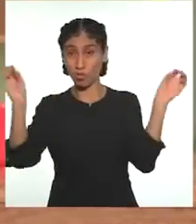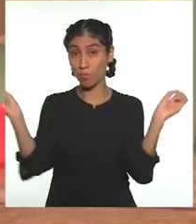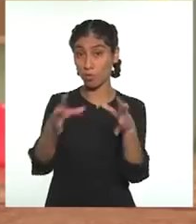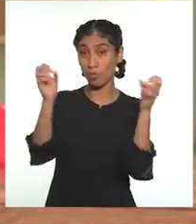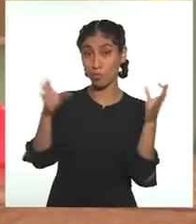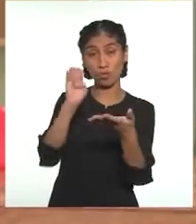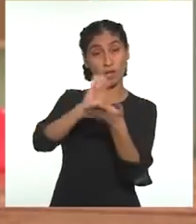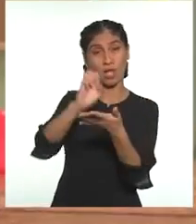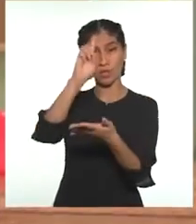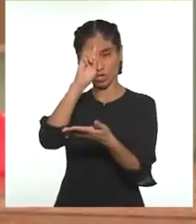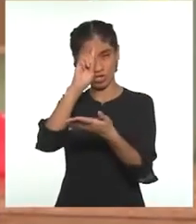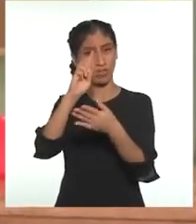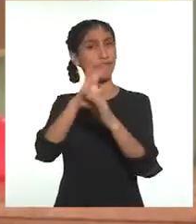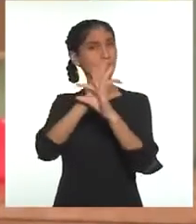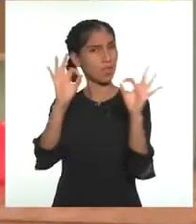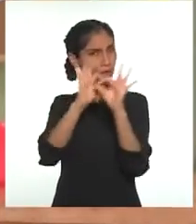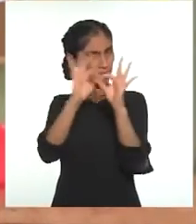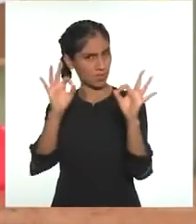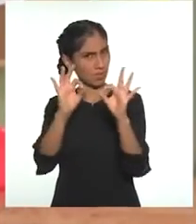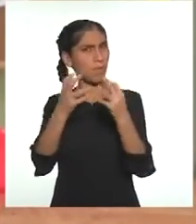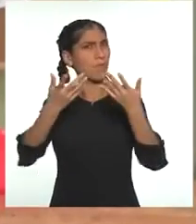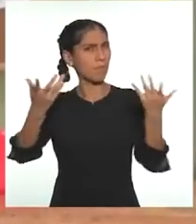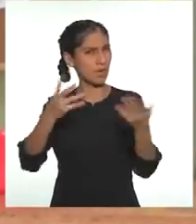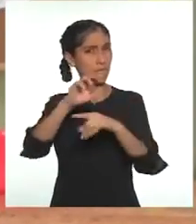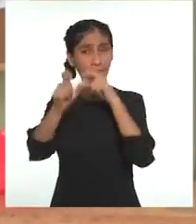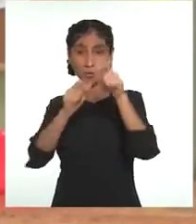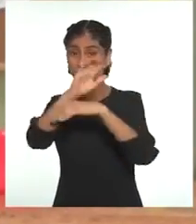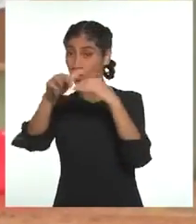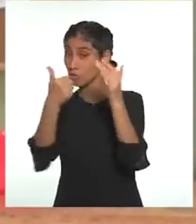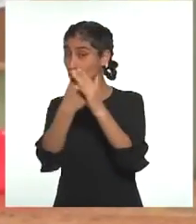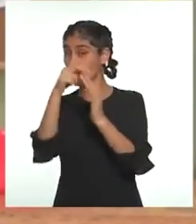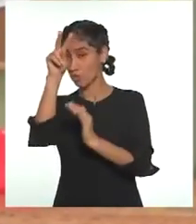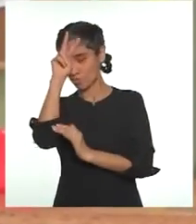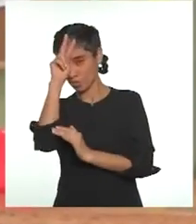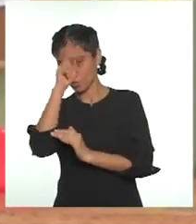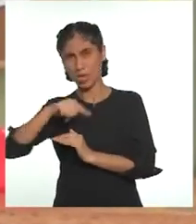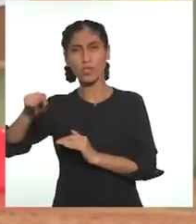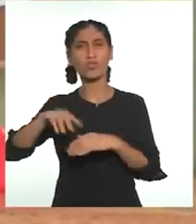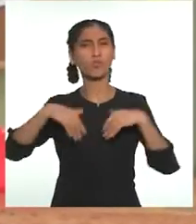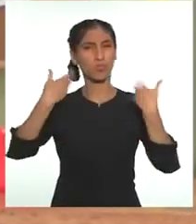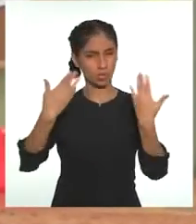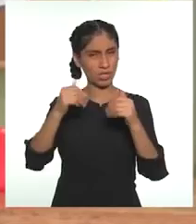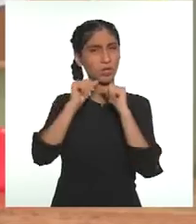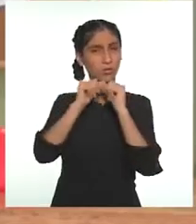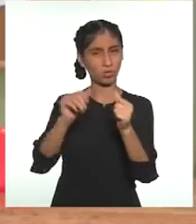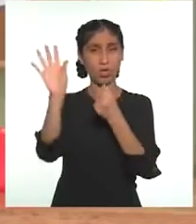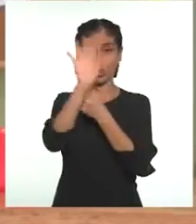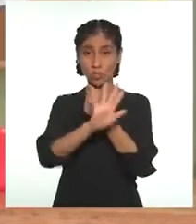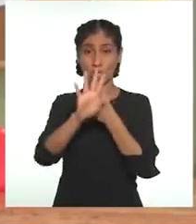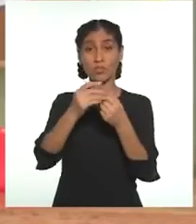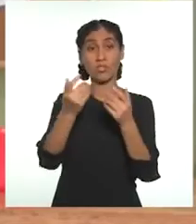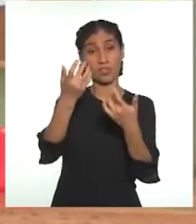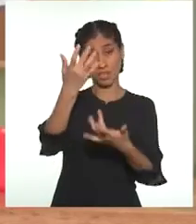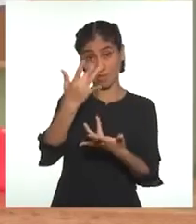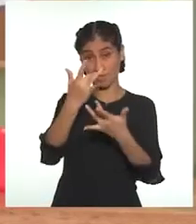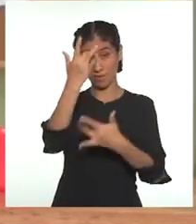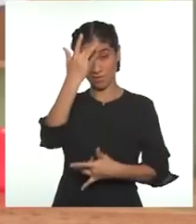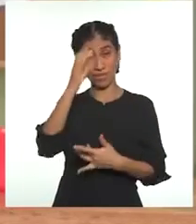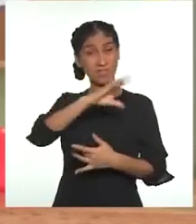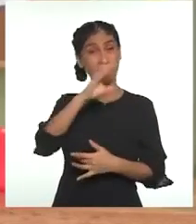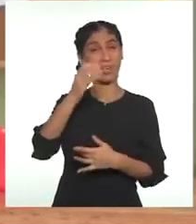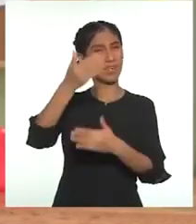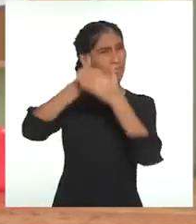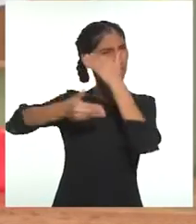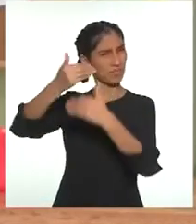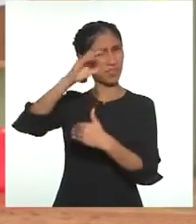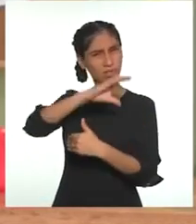promoviendo la educación sanitaria para animar la participación de toda la ciudadanía en las medidas de prevención ante el avance del cólera en la década